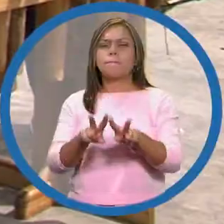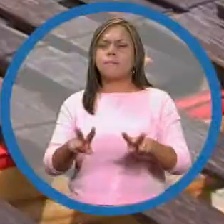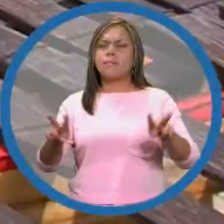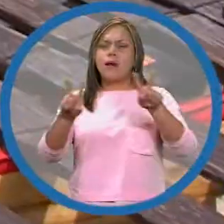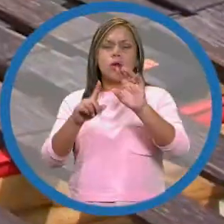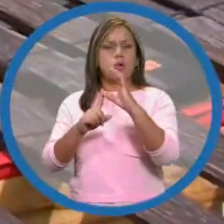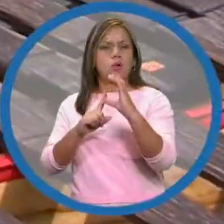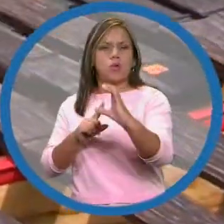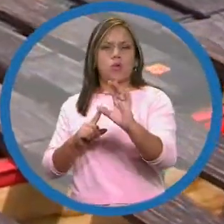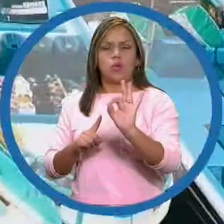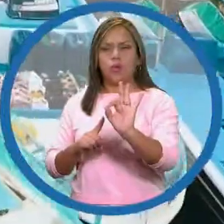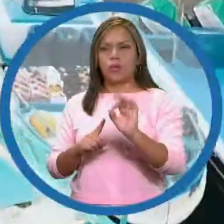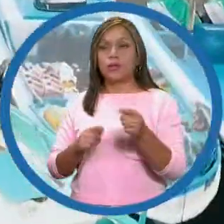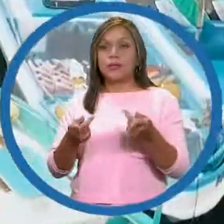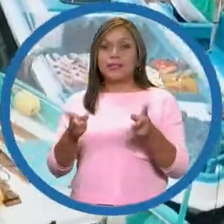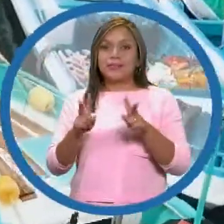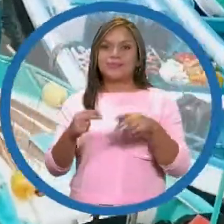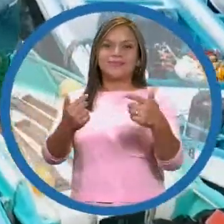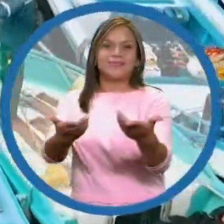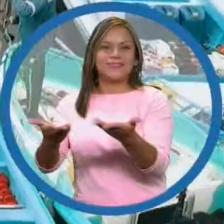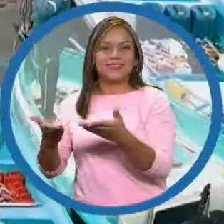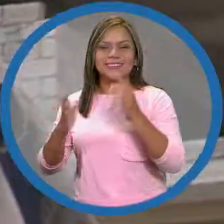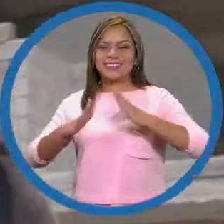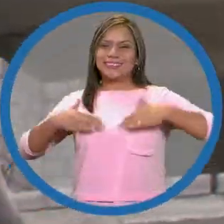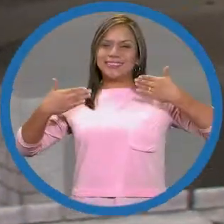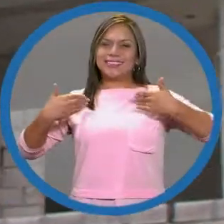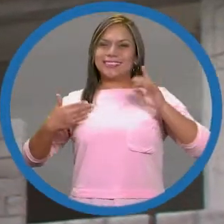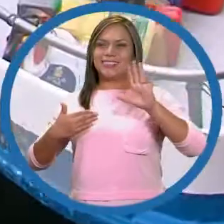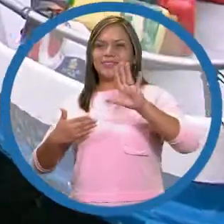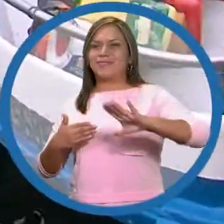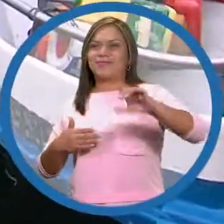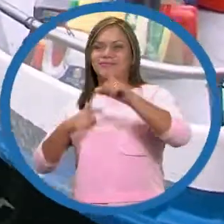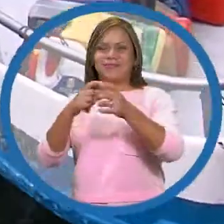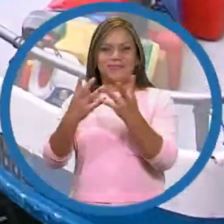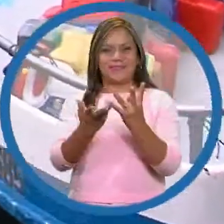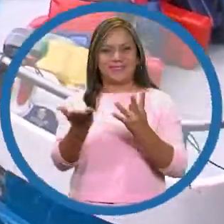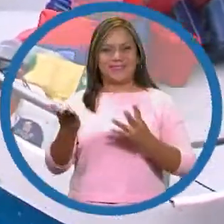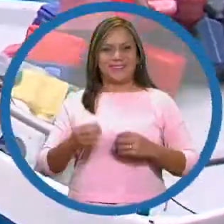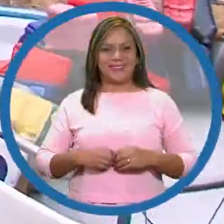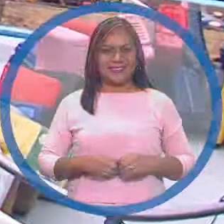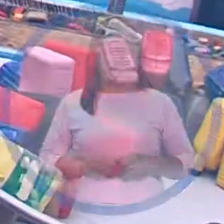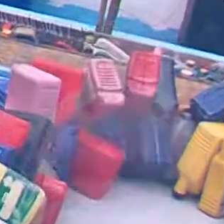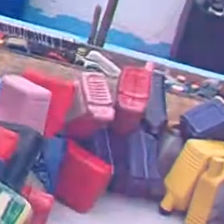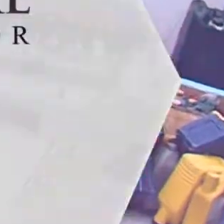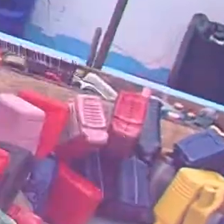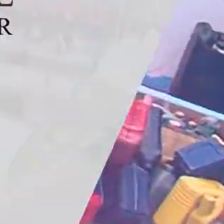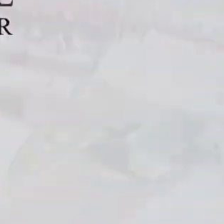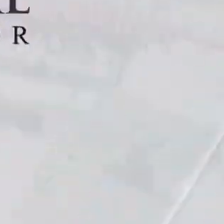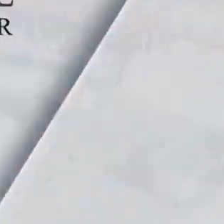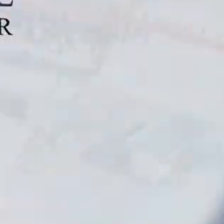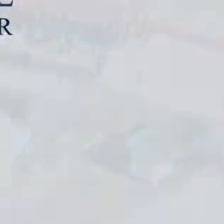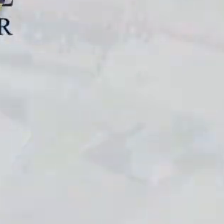culturales, la laboriosidad, hospitalidad y alegría de su gente.